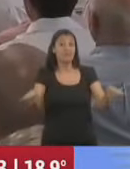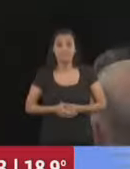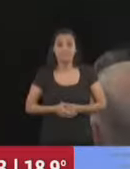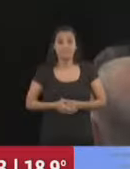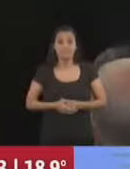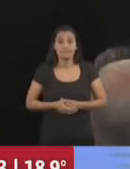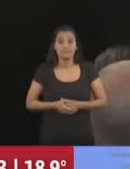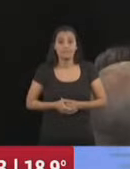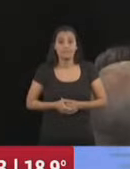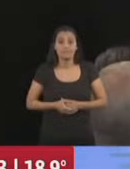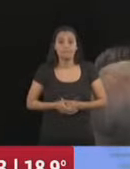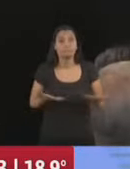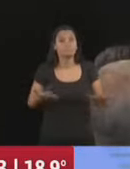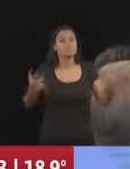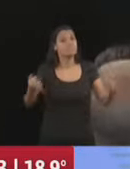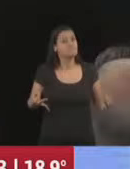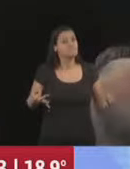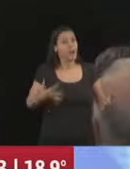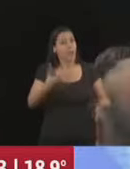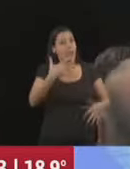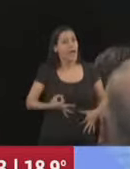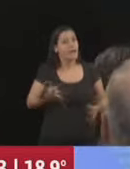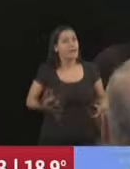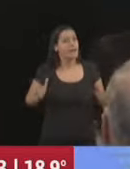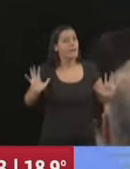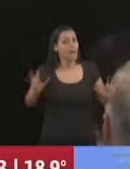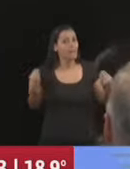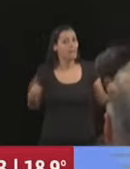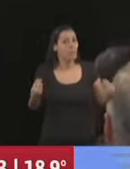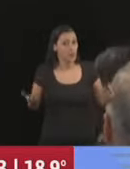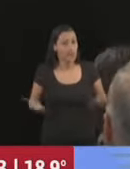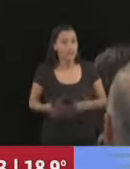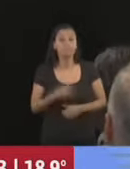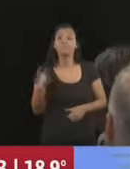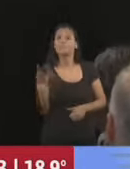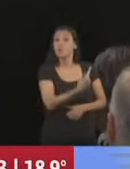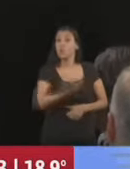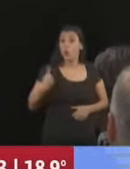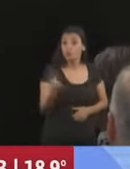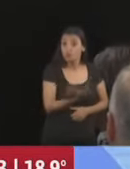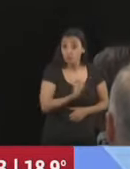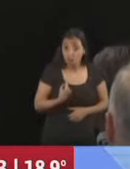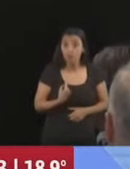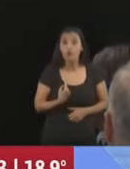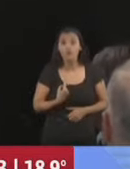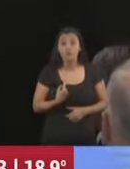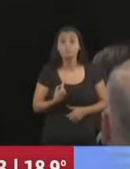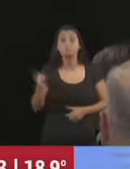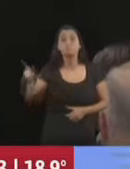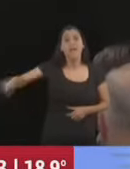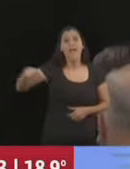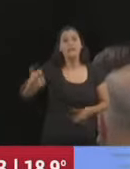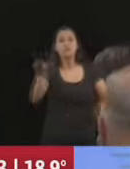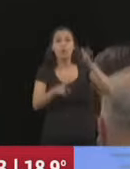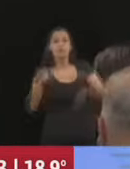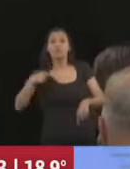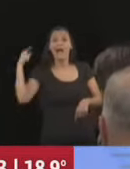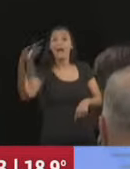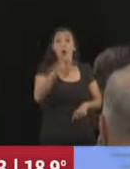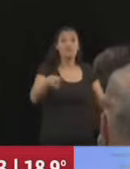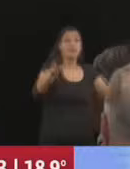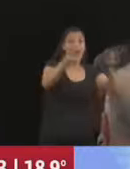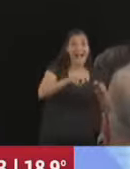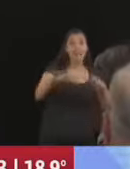los impuestos al sector productivo, a la producción en la República Argentina, y eso creo que es sumamente